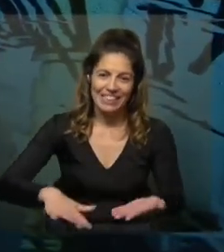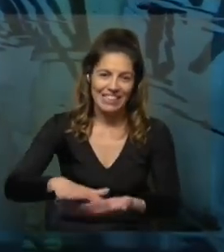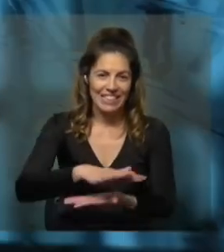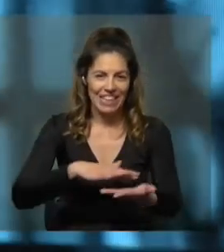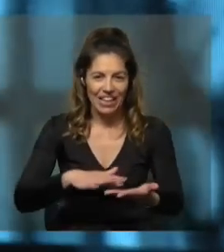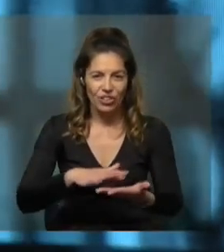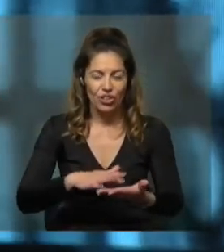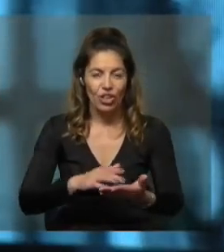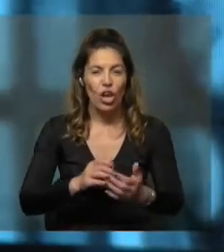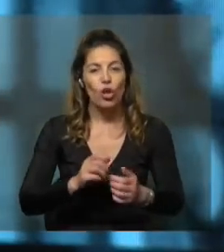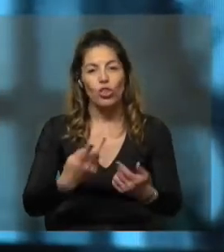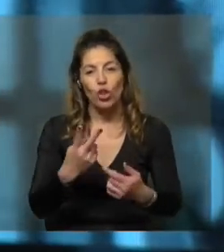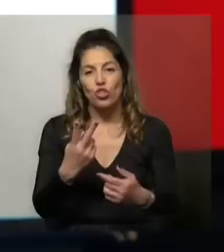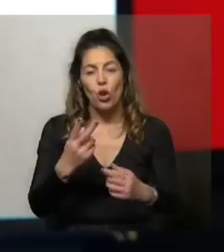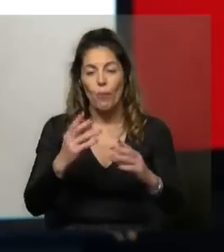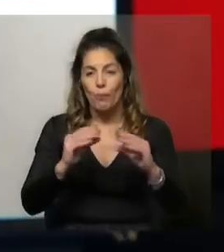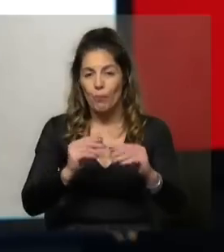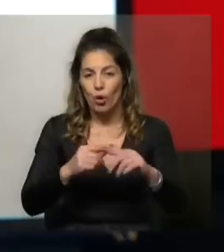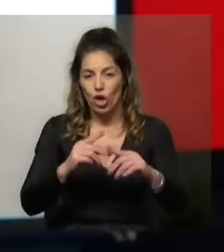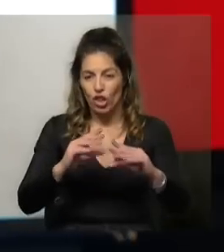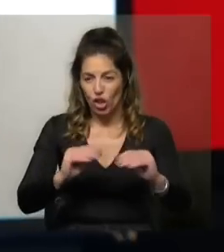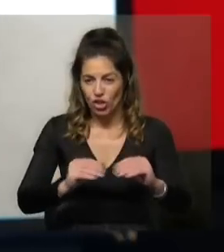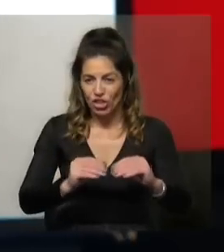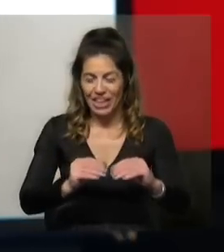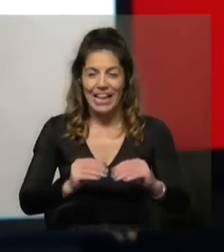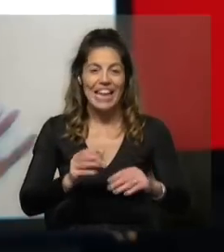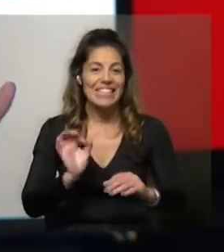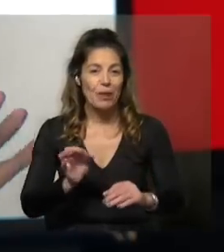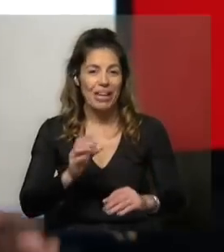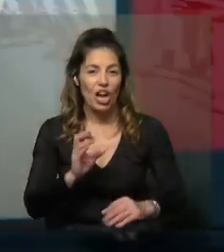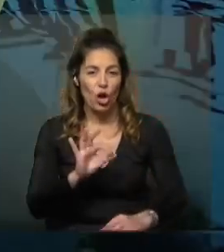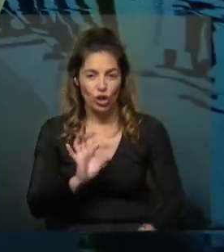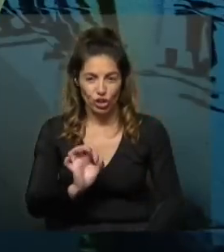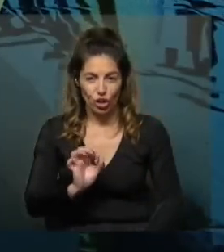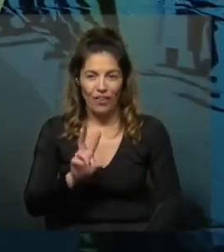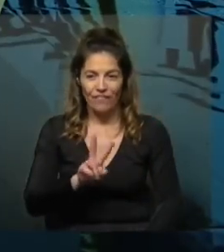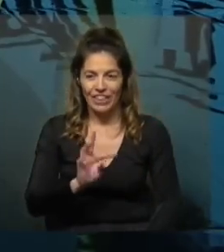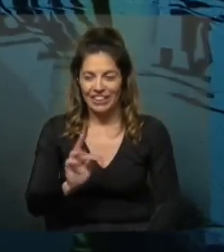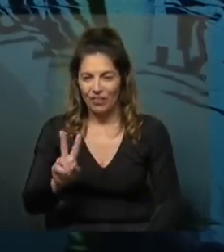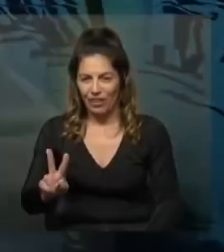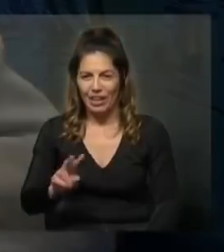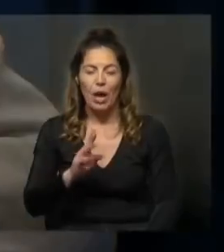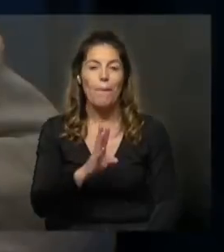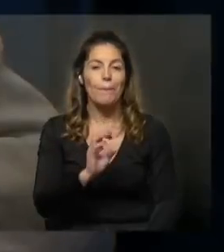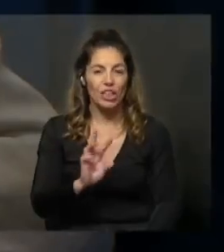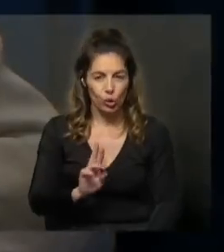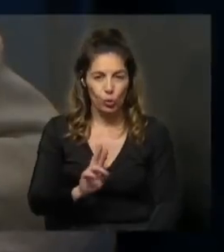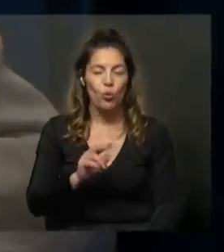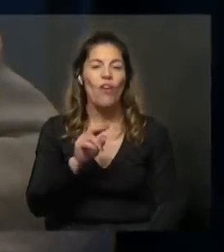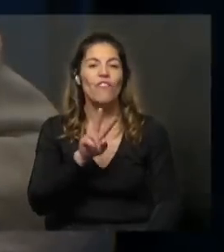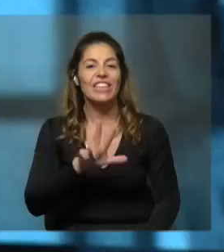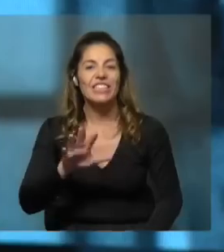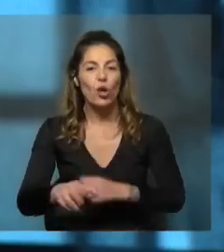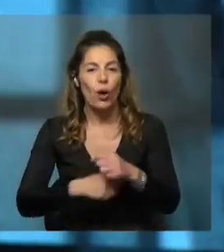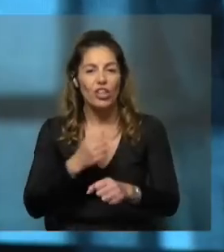programas como dos por noche donde interpretaban las hermanas coito en vtv petru hace 35 años se trabajan en Canal 10